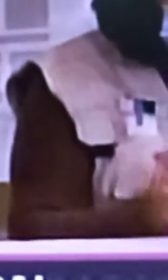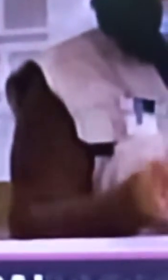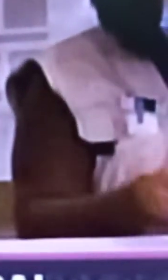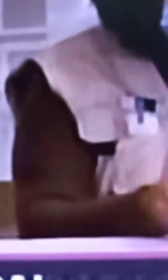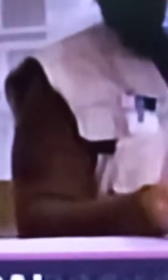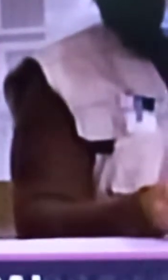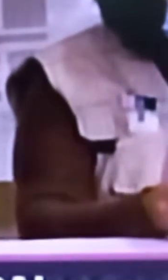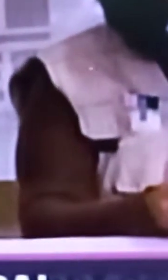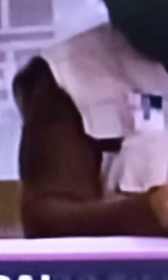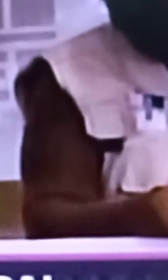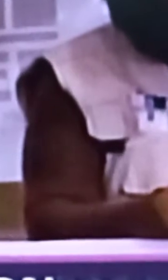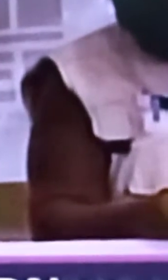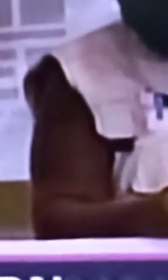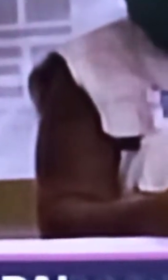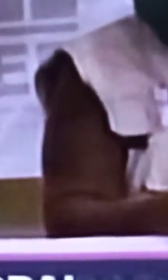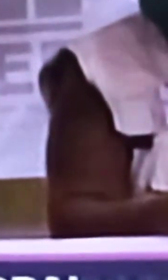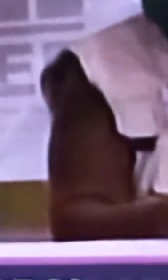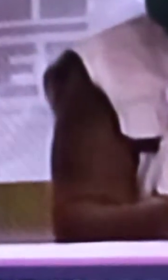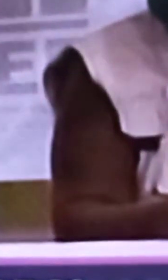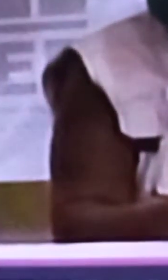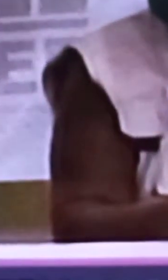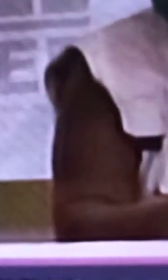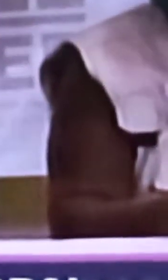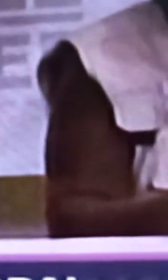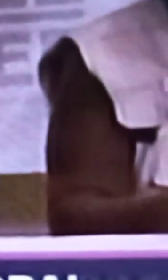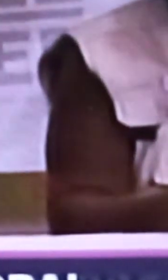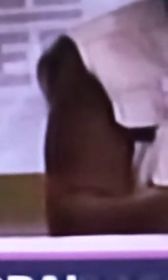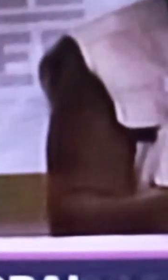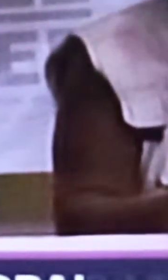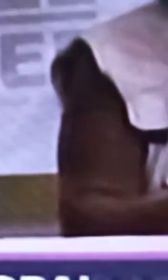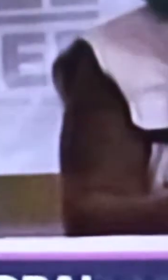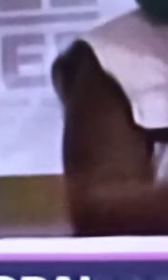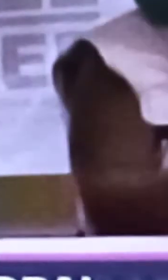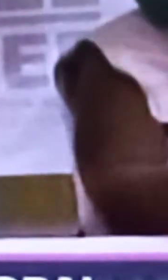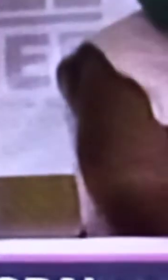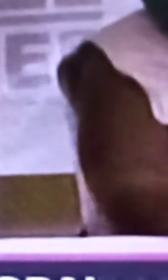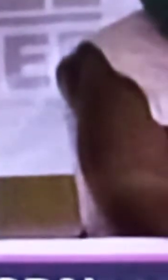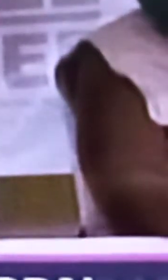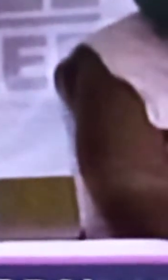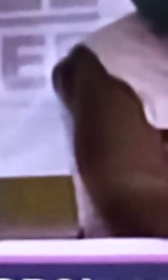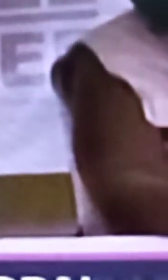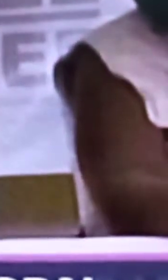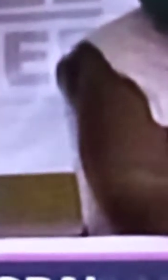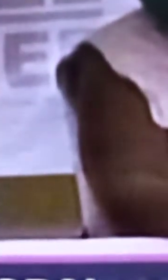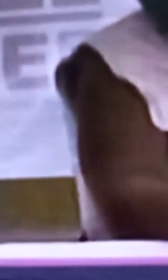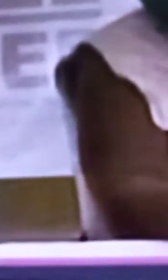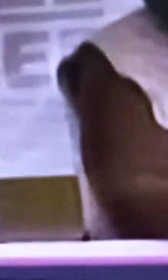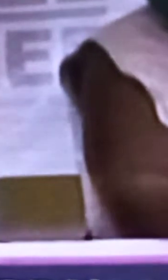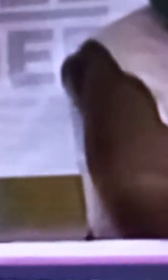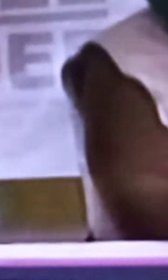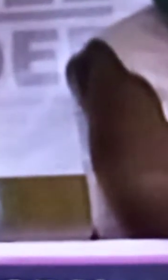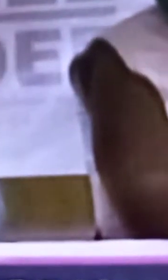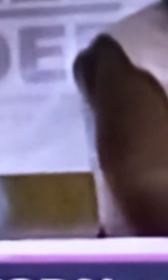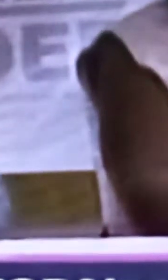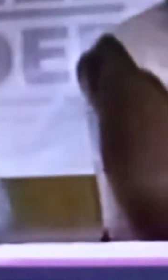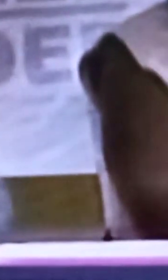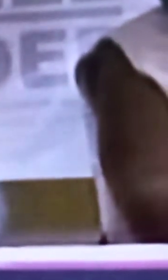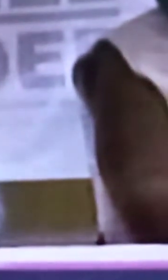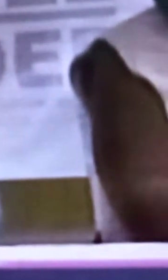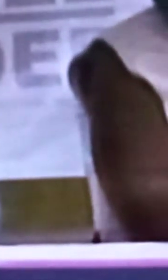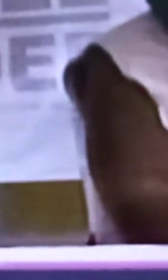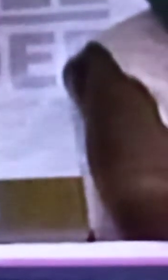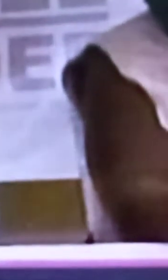los tribunales departamentales cierren la votación para saber si hay o no hay actas